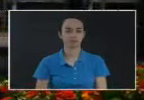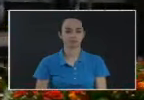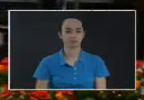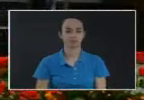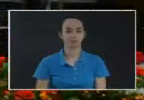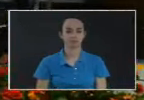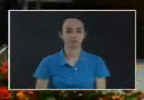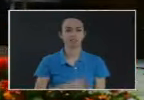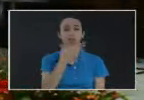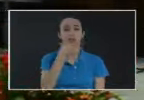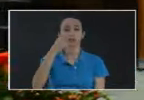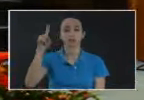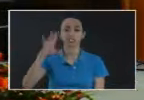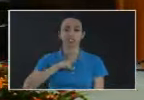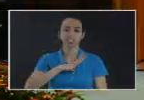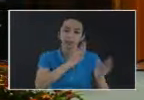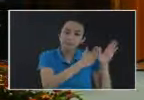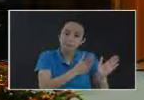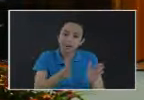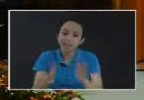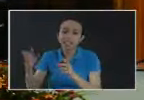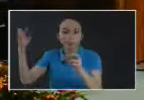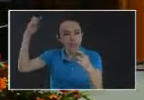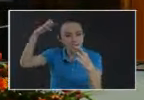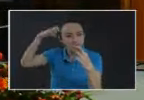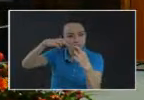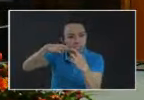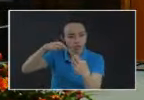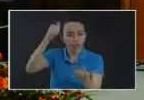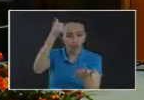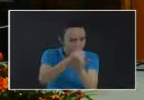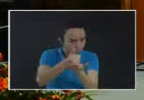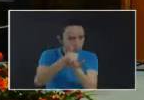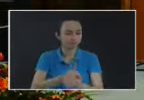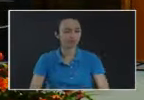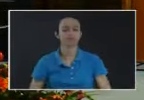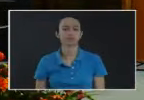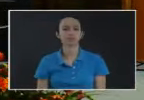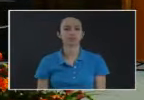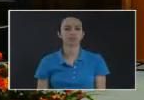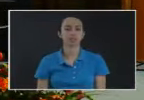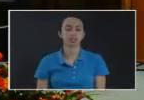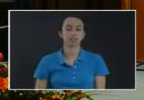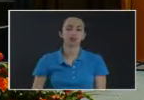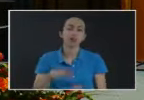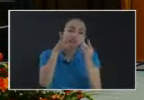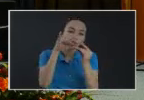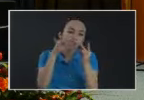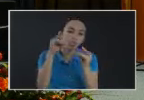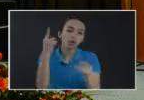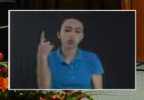Dios tiene unos planes perfectos, hermano. Amén. Te voy a contar un